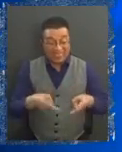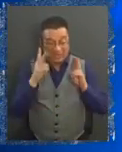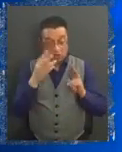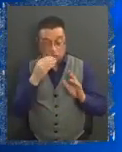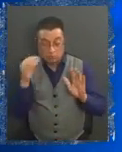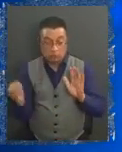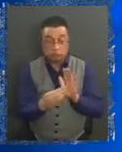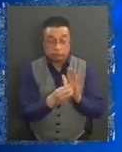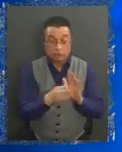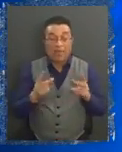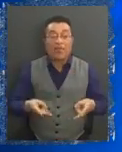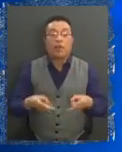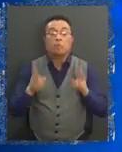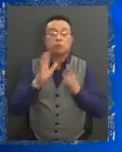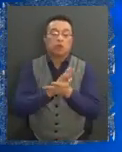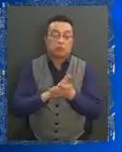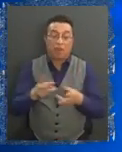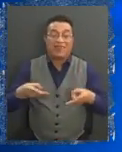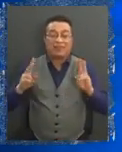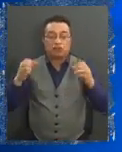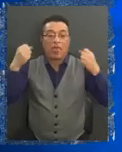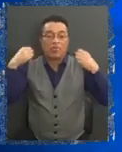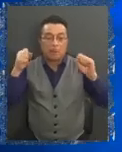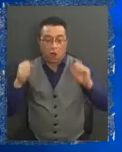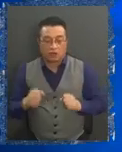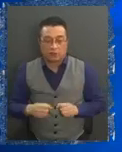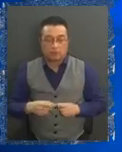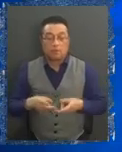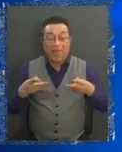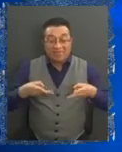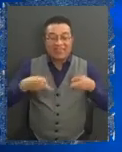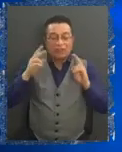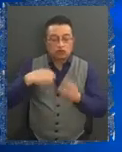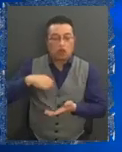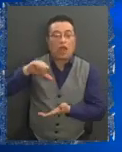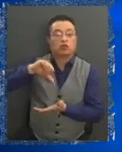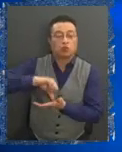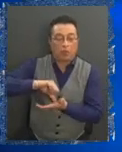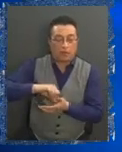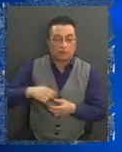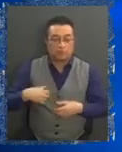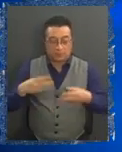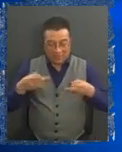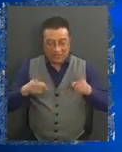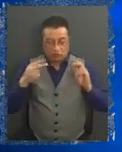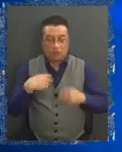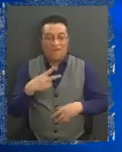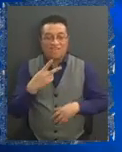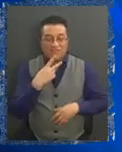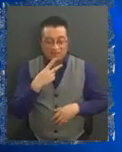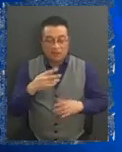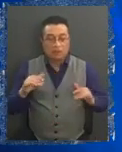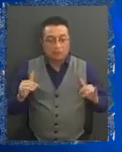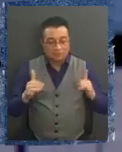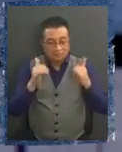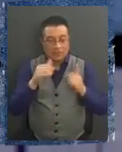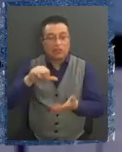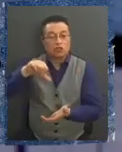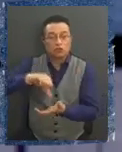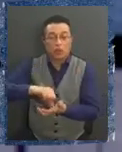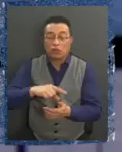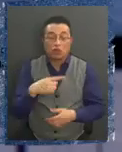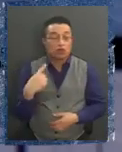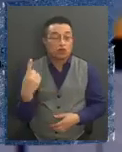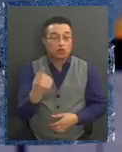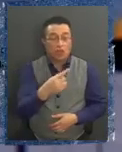ejemplo el derecho al deporte, como por ejemplo el derecho a la ciudad, como el derecho a habitar, producir y gozar la ciudad, son todas